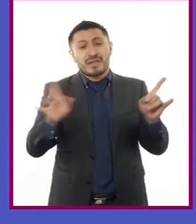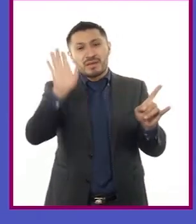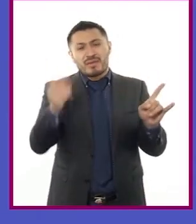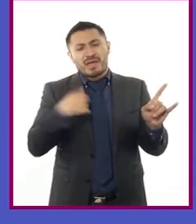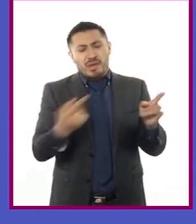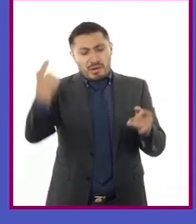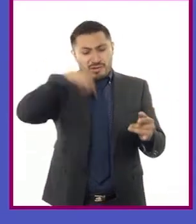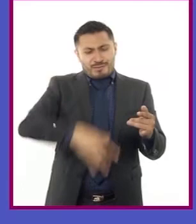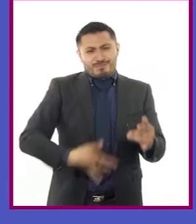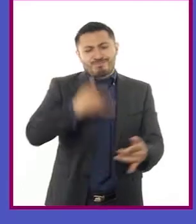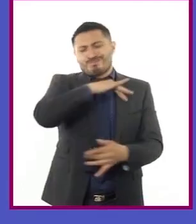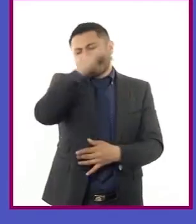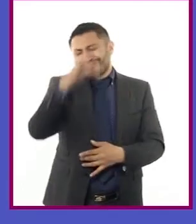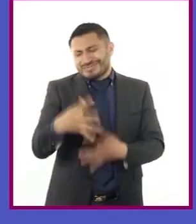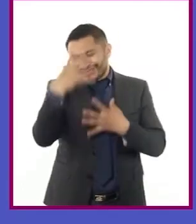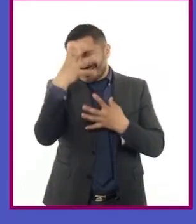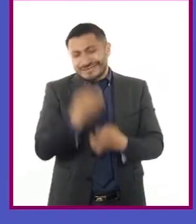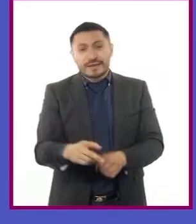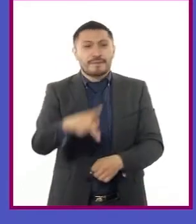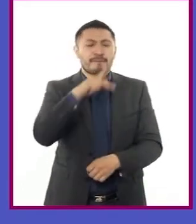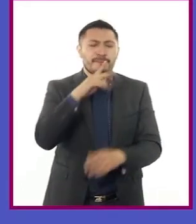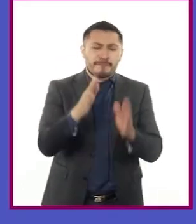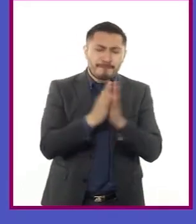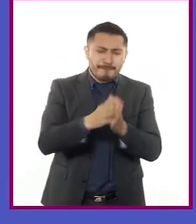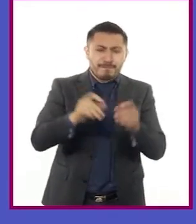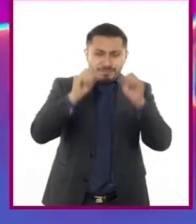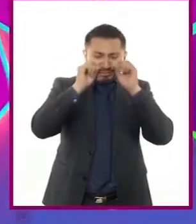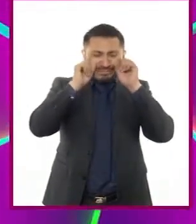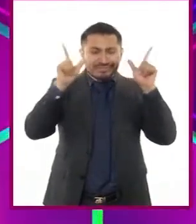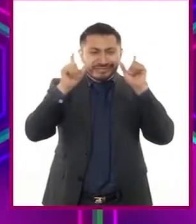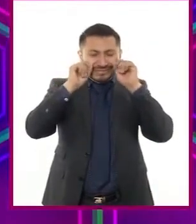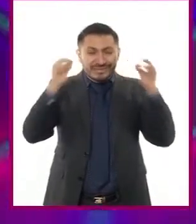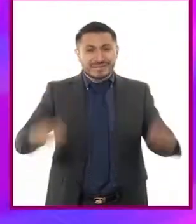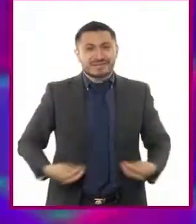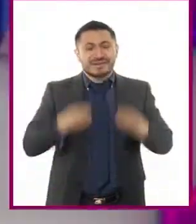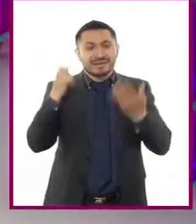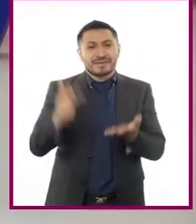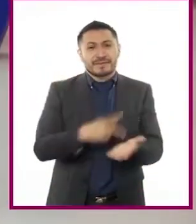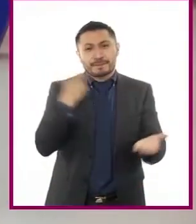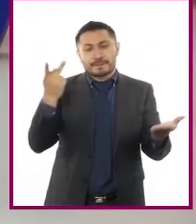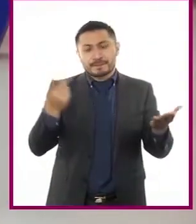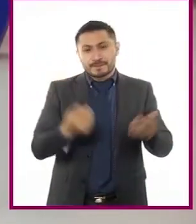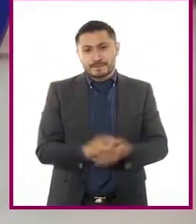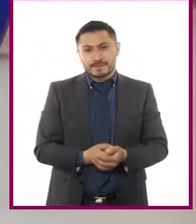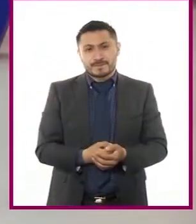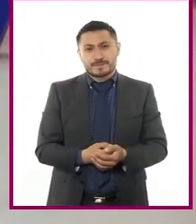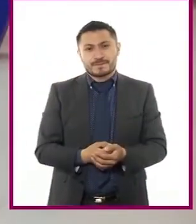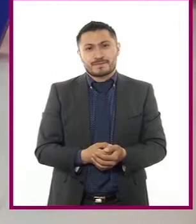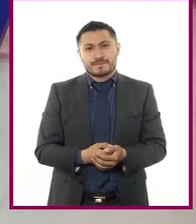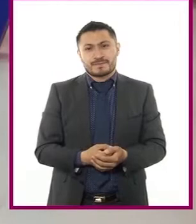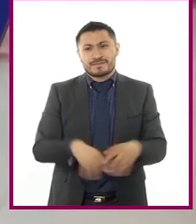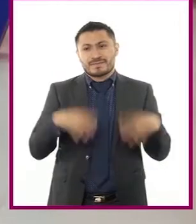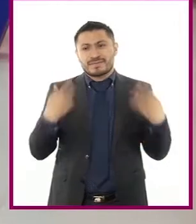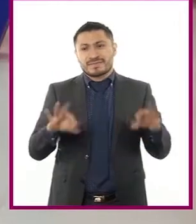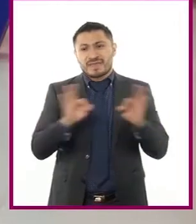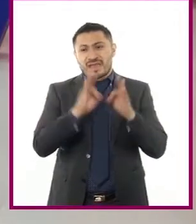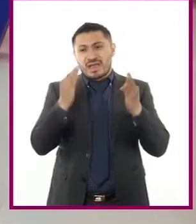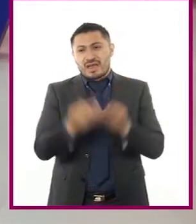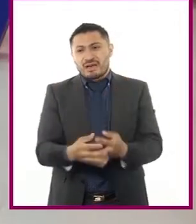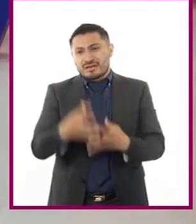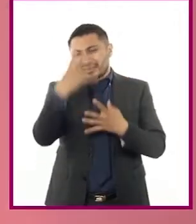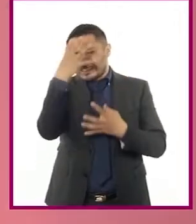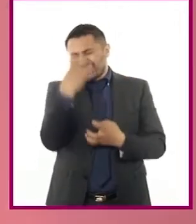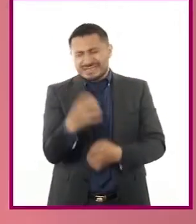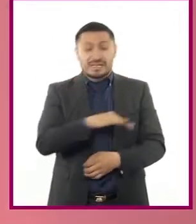muero. Padre mío, despierta. ¿Qué manera de referirse a la muerte de un ser